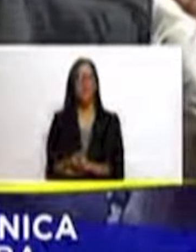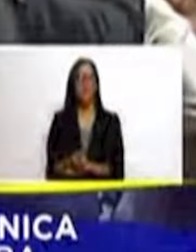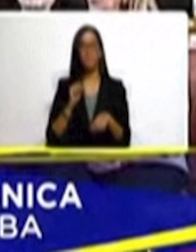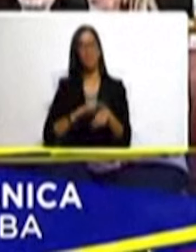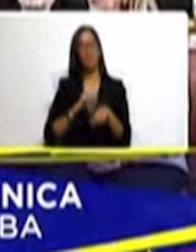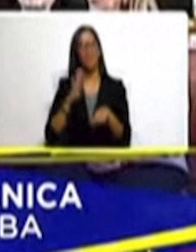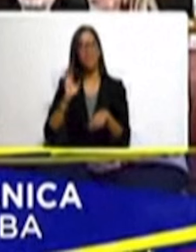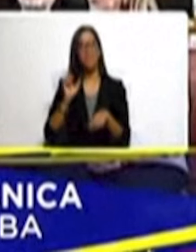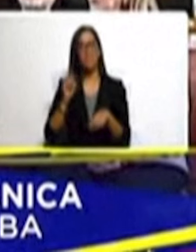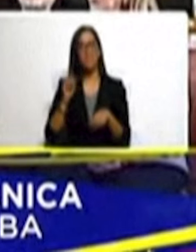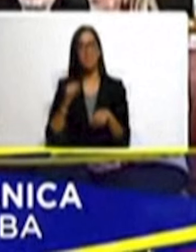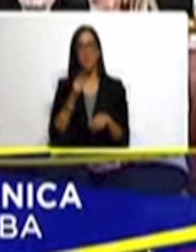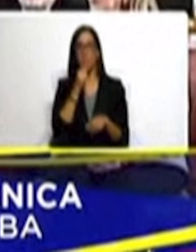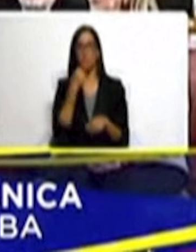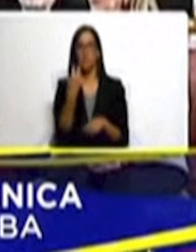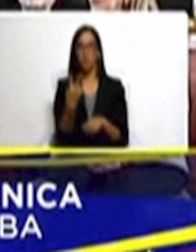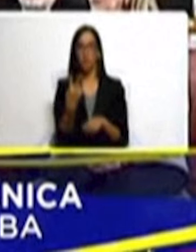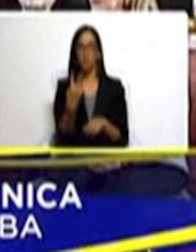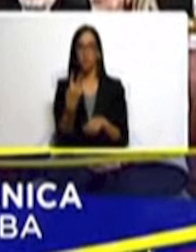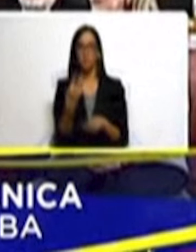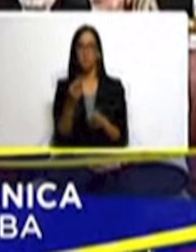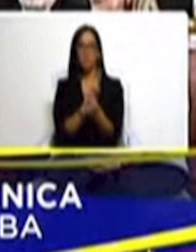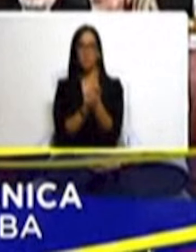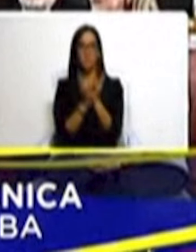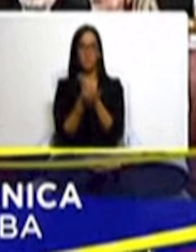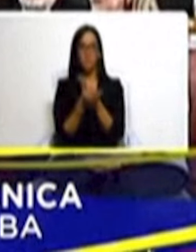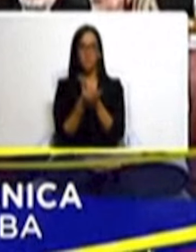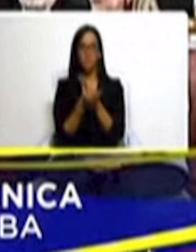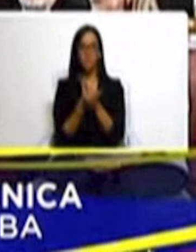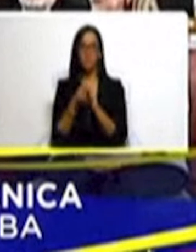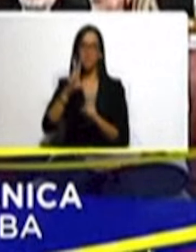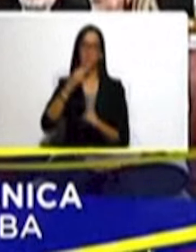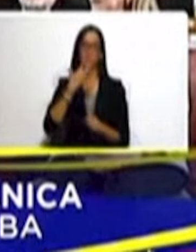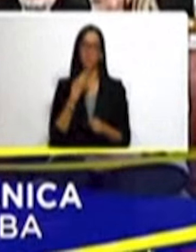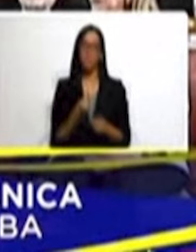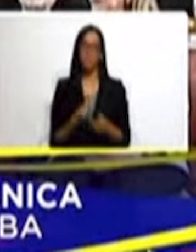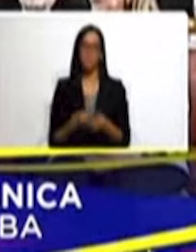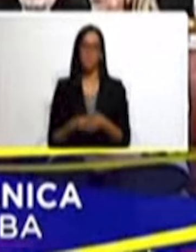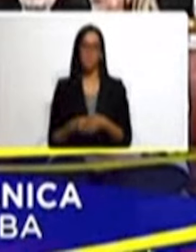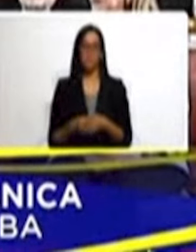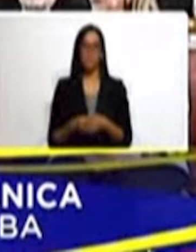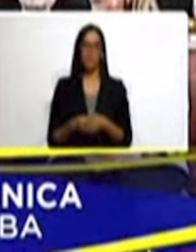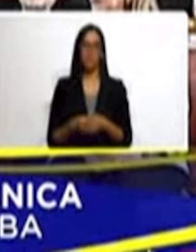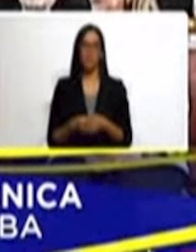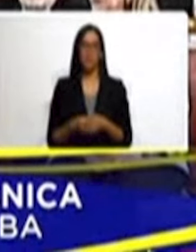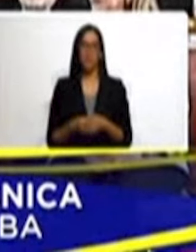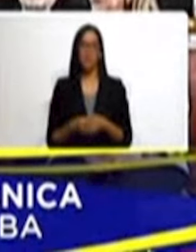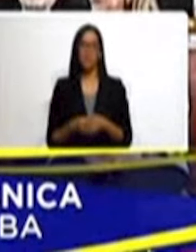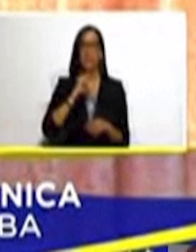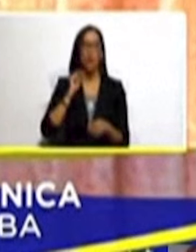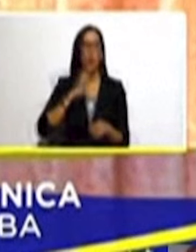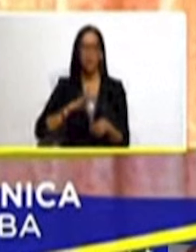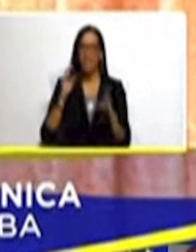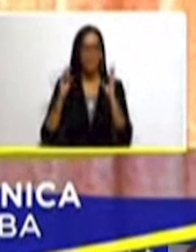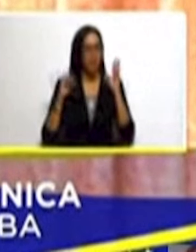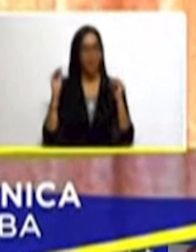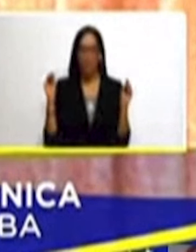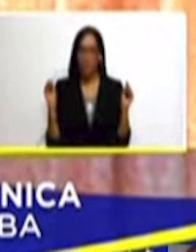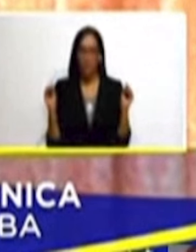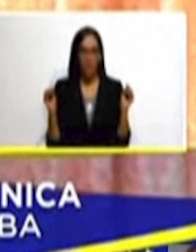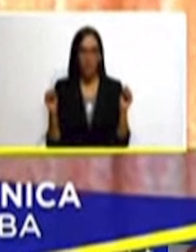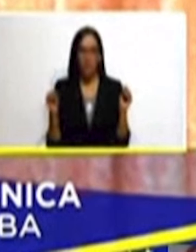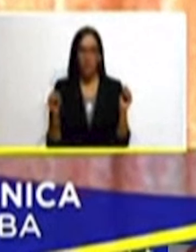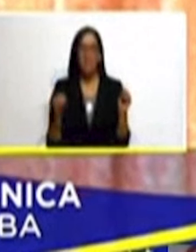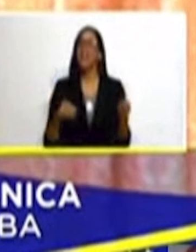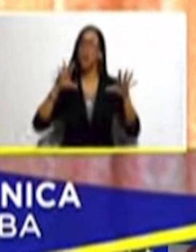3 de diciembre, para ratificar la soberanía sobre el territorio reclamado por Venezuela desde hace más de un siglo. La ley contempla la creación del